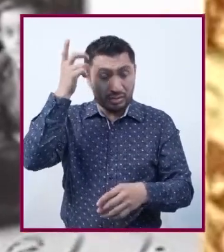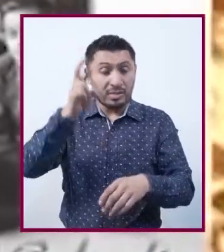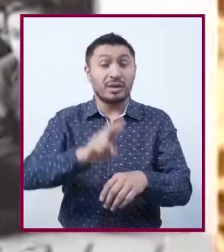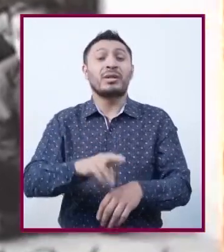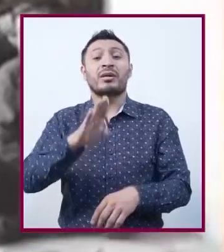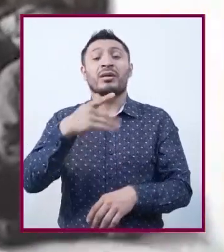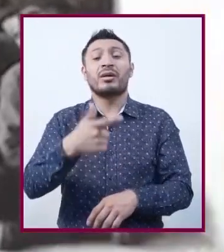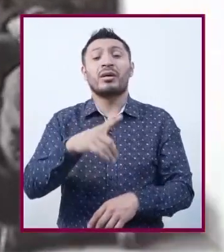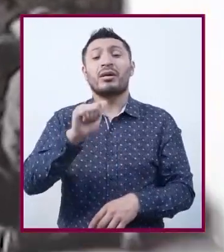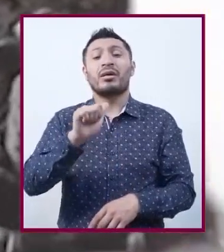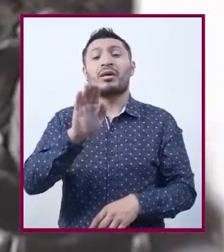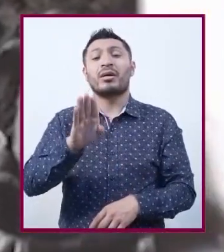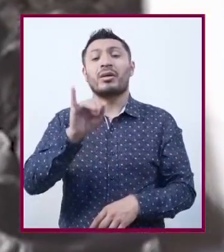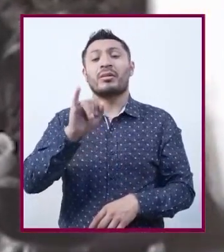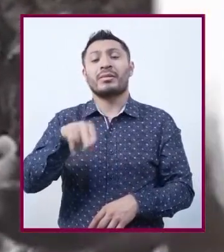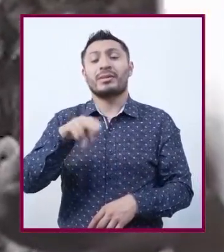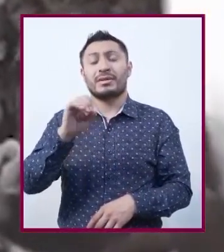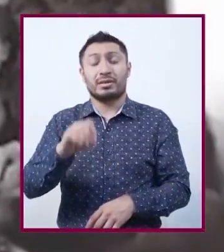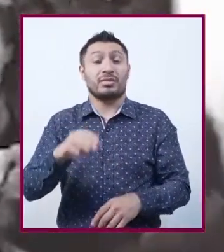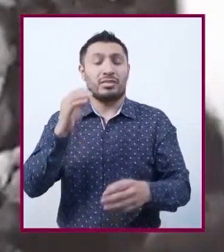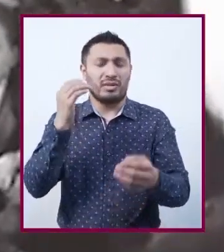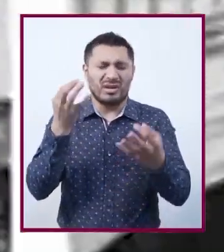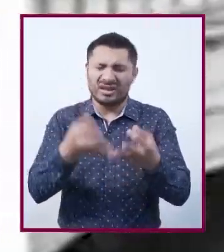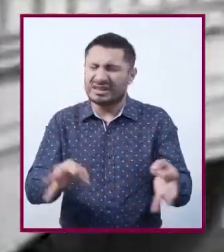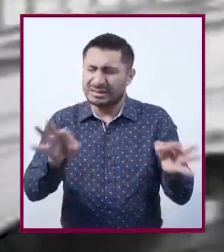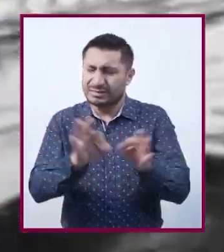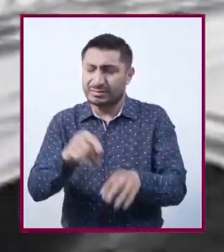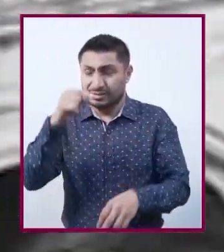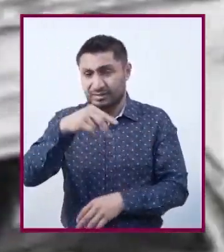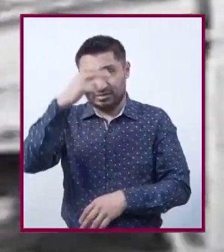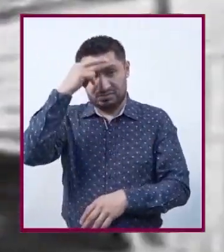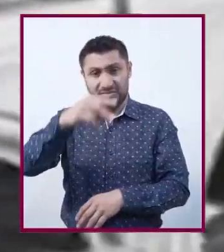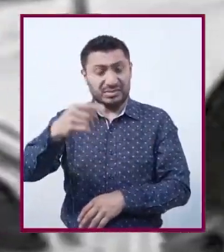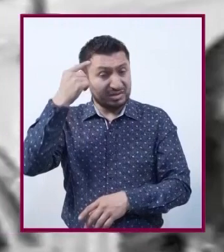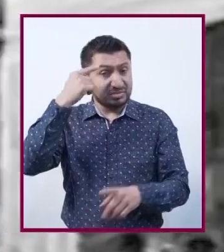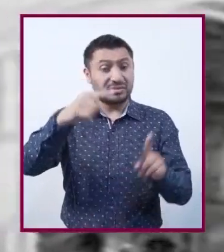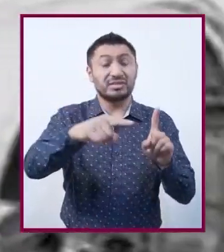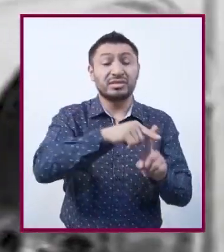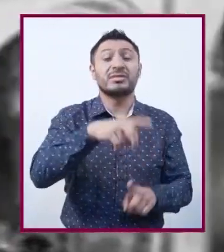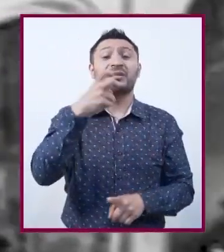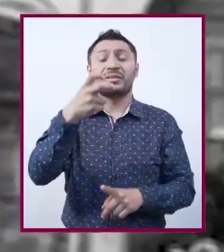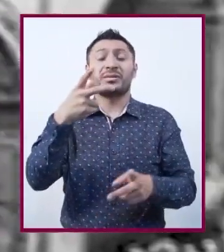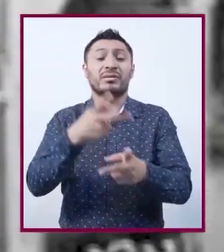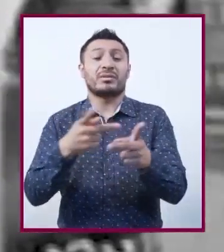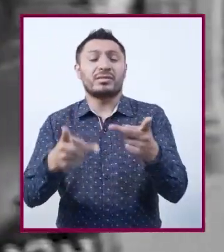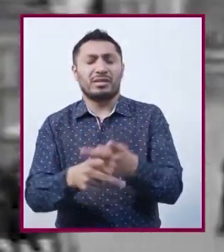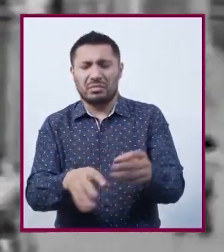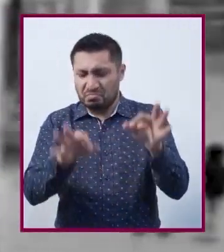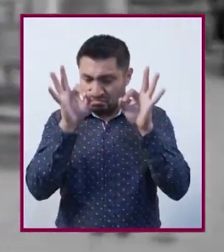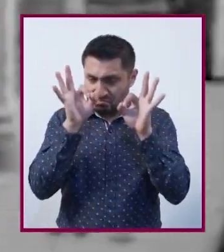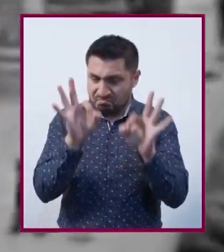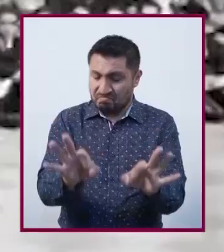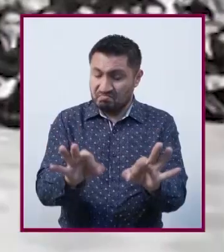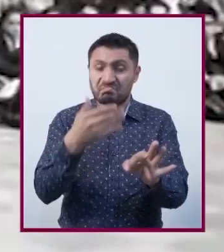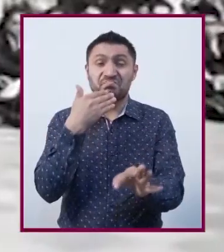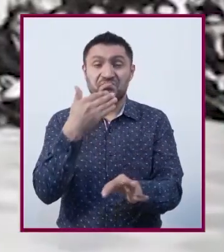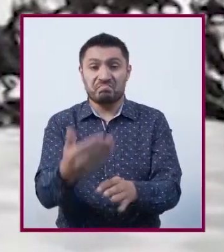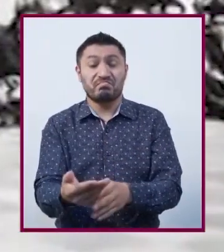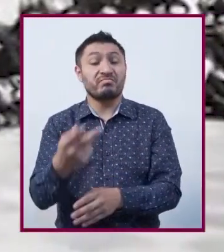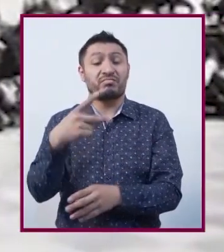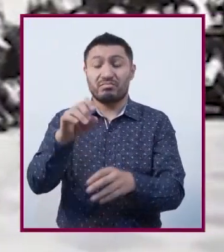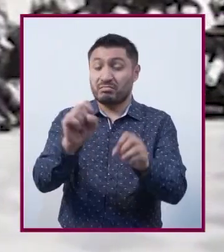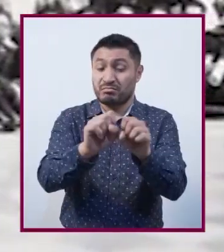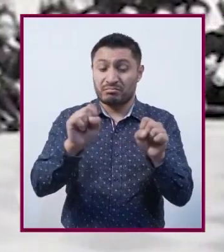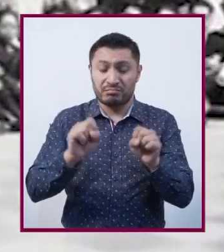máximo exponente en México del positivismo. Esta preparatoria se convirtió en un auténtico referente. Por sus